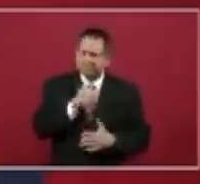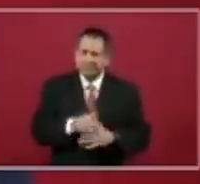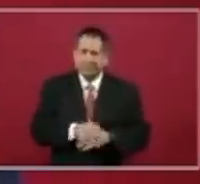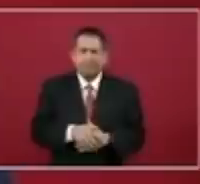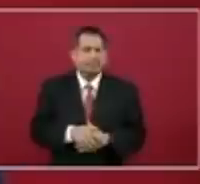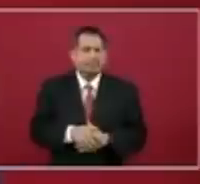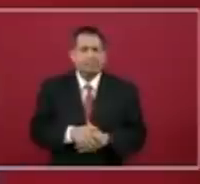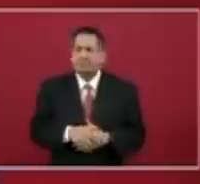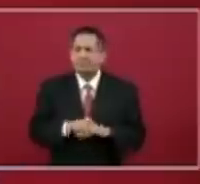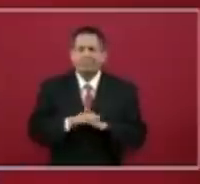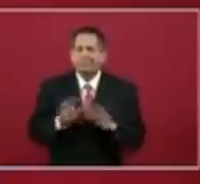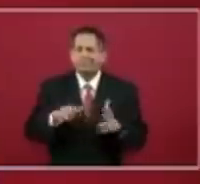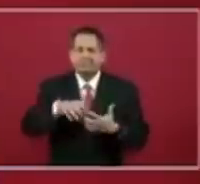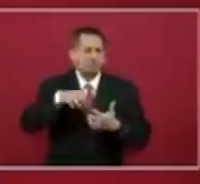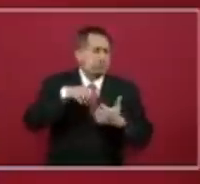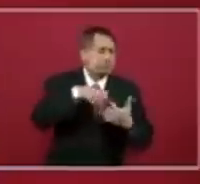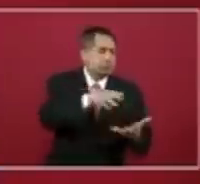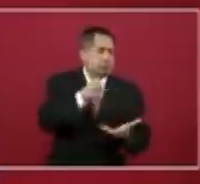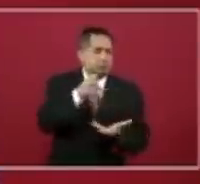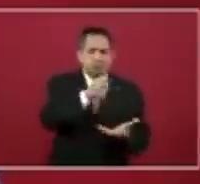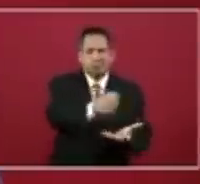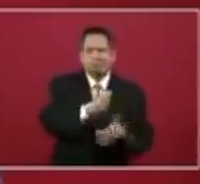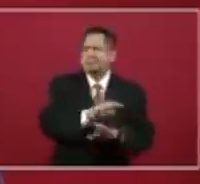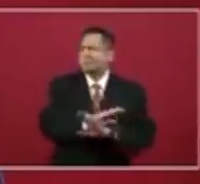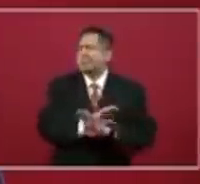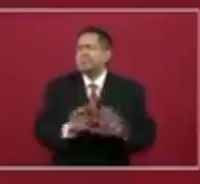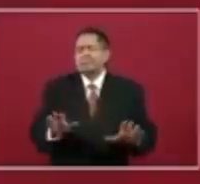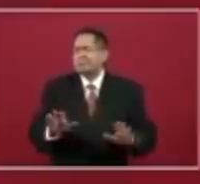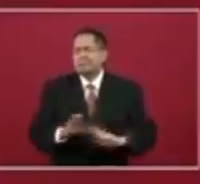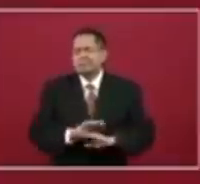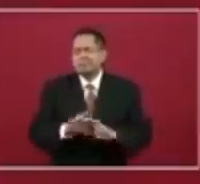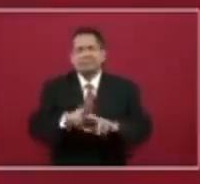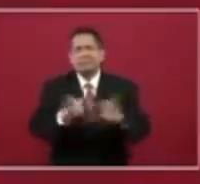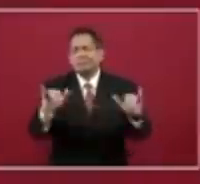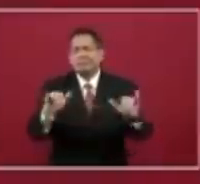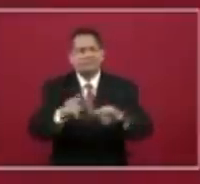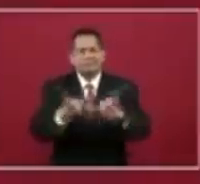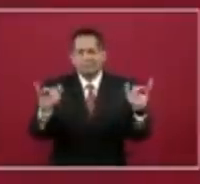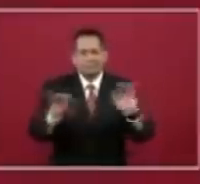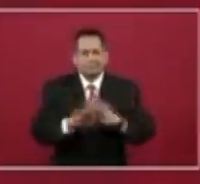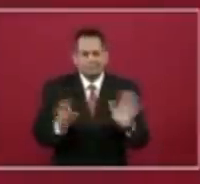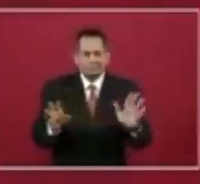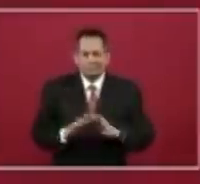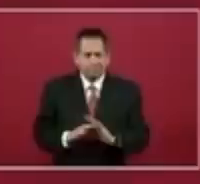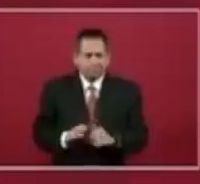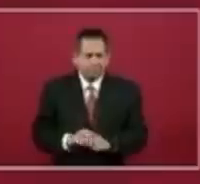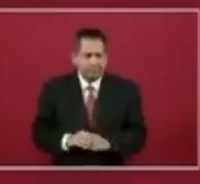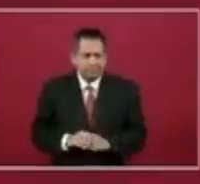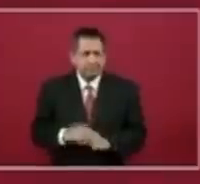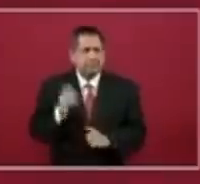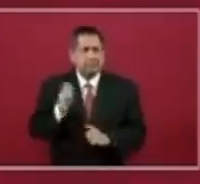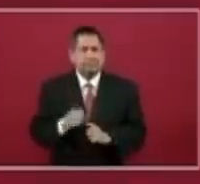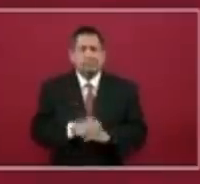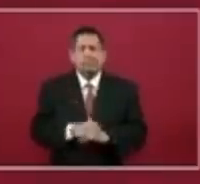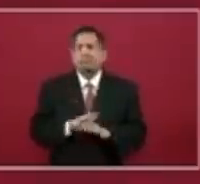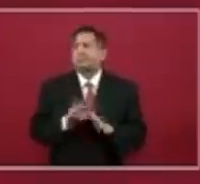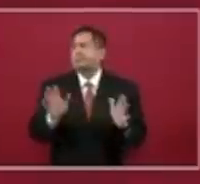Ya no va a haber esta entrega de recursos a nadie. Es más,